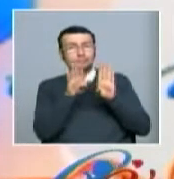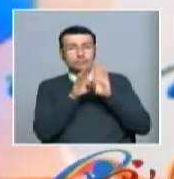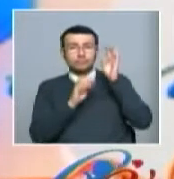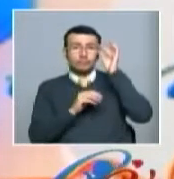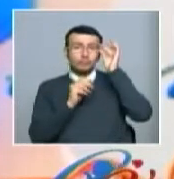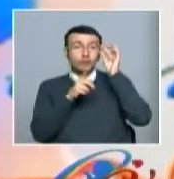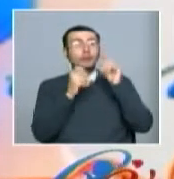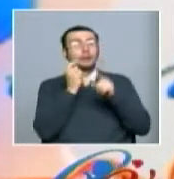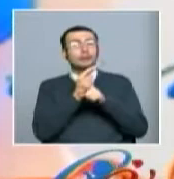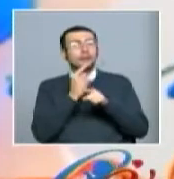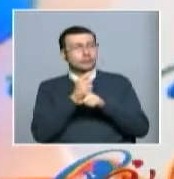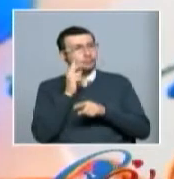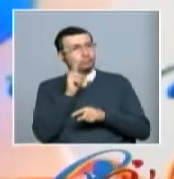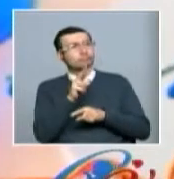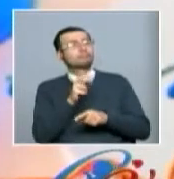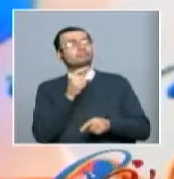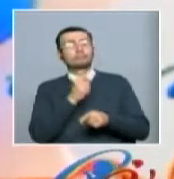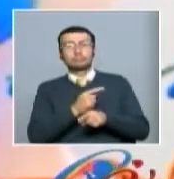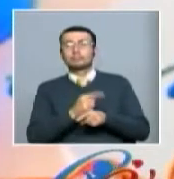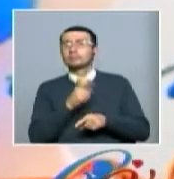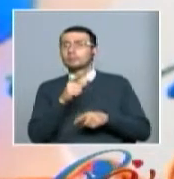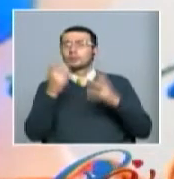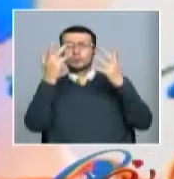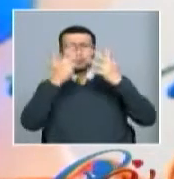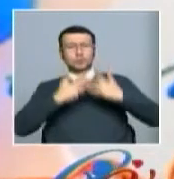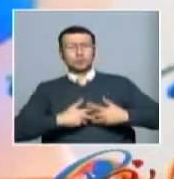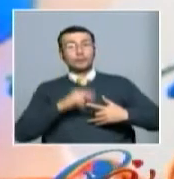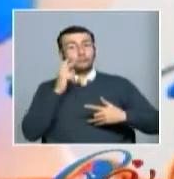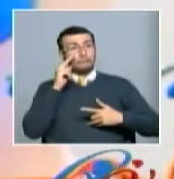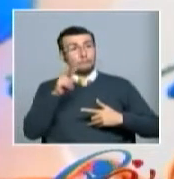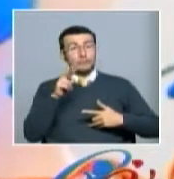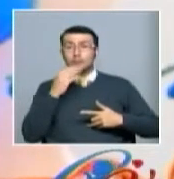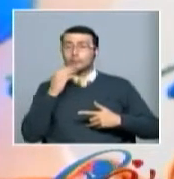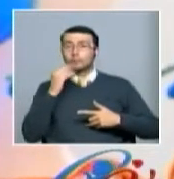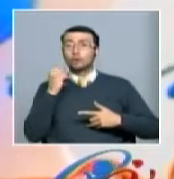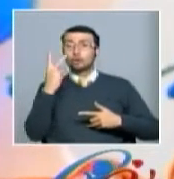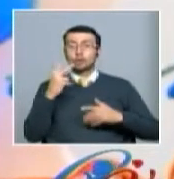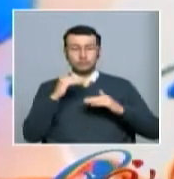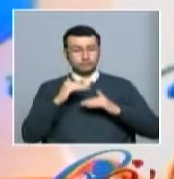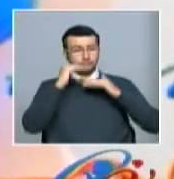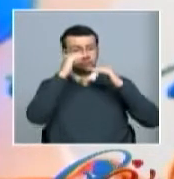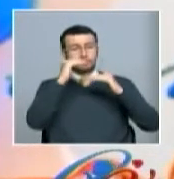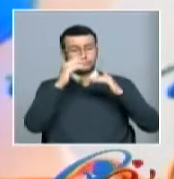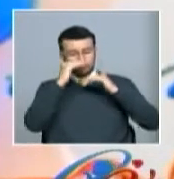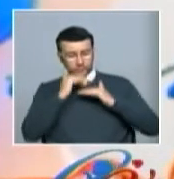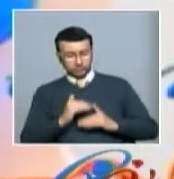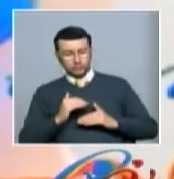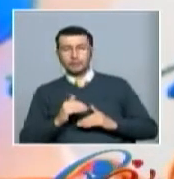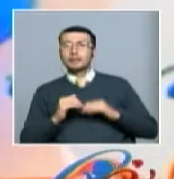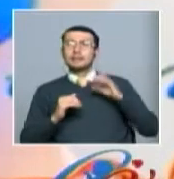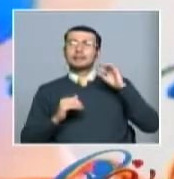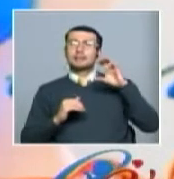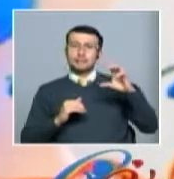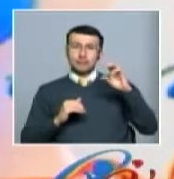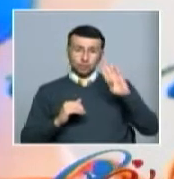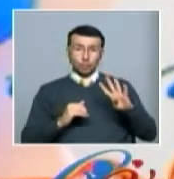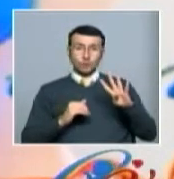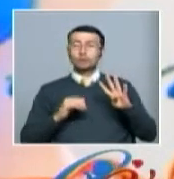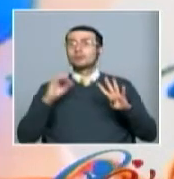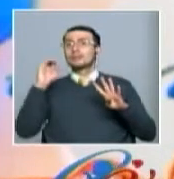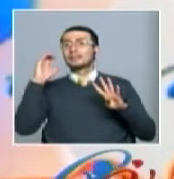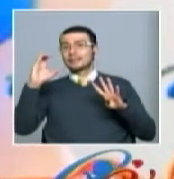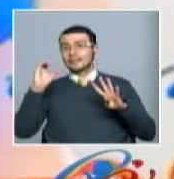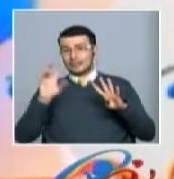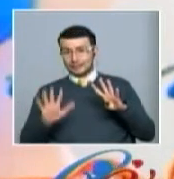es la imagen esquemática y se ve precisamente las dos de arriba, que son C4 y C5, que forman el primer